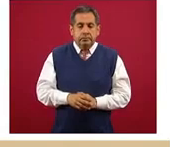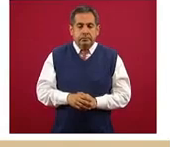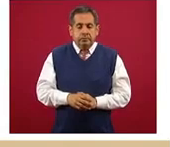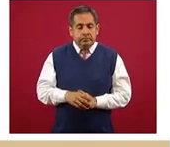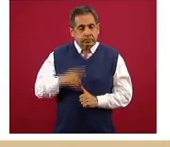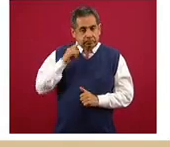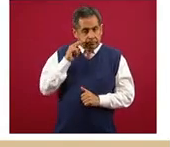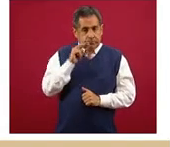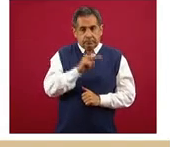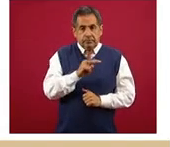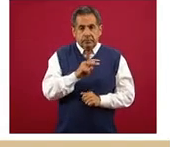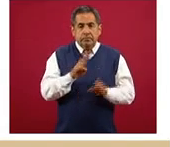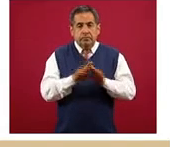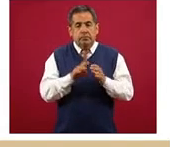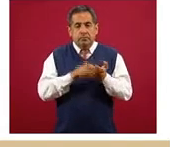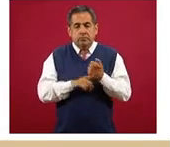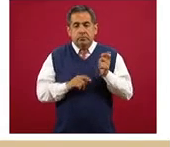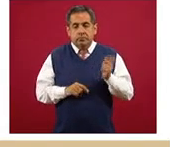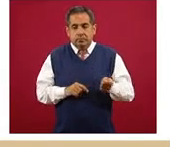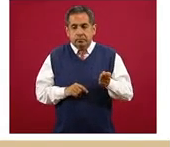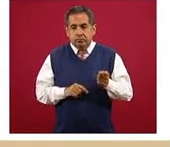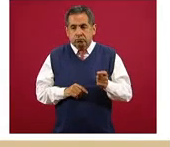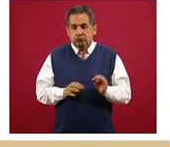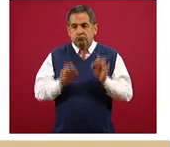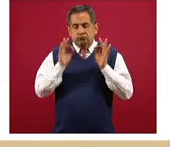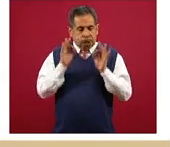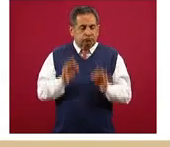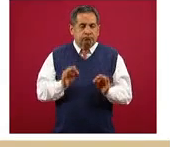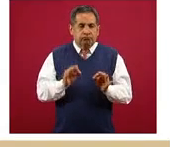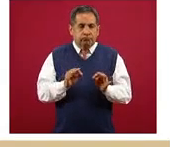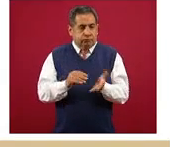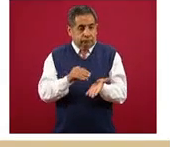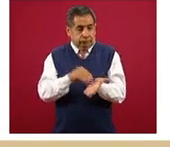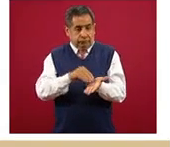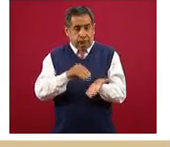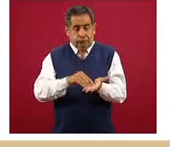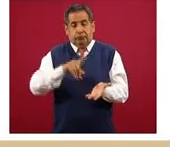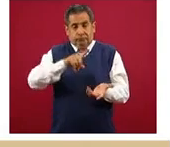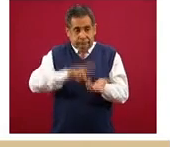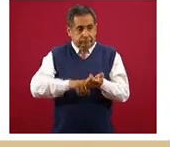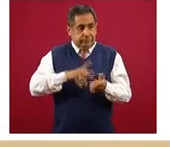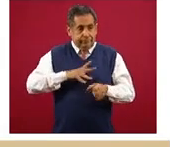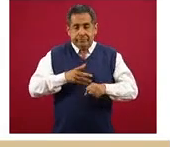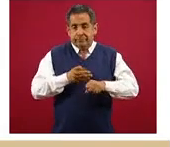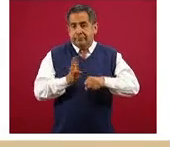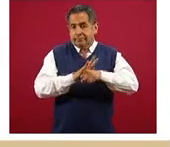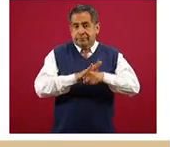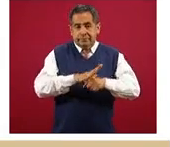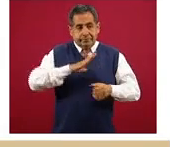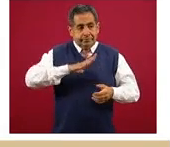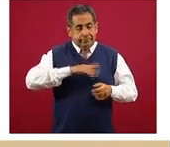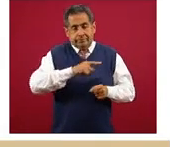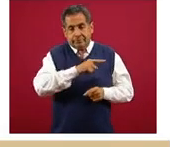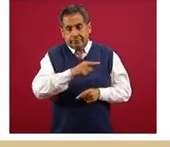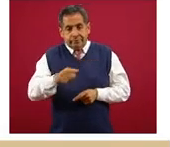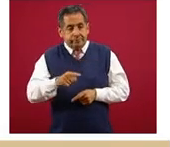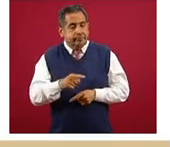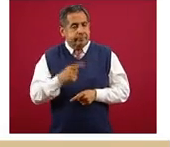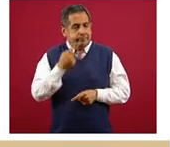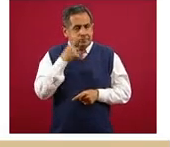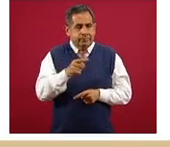Aquí tenemos también los casos confirmados, pero ahora nos enfocamos solamente, como lo hacemos en la población general, a la